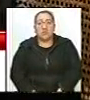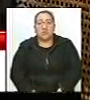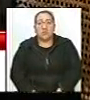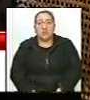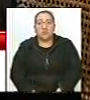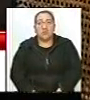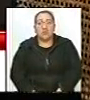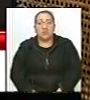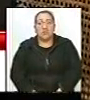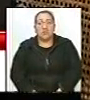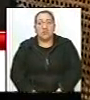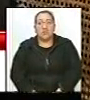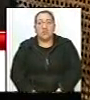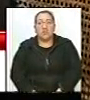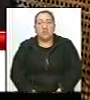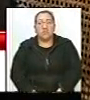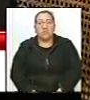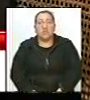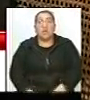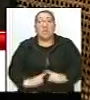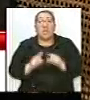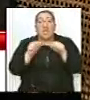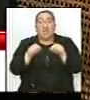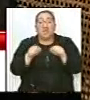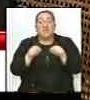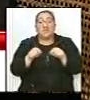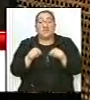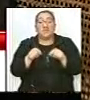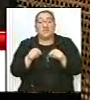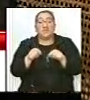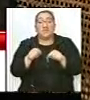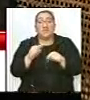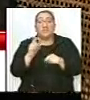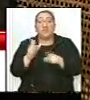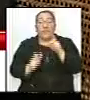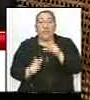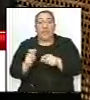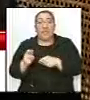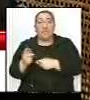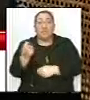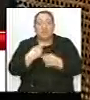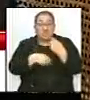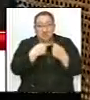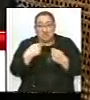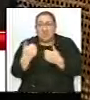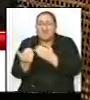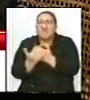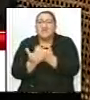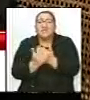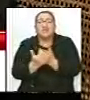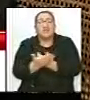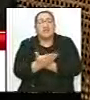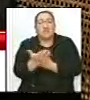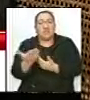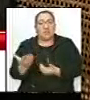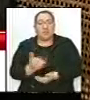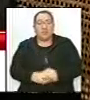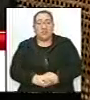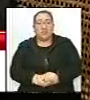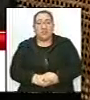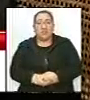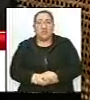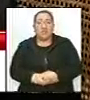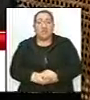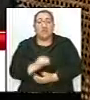o sea, su ministerio de producción de este, de los narcotraficantes, está muy cerca. La coca